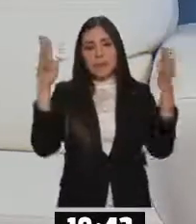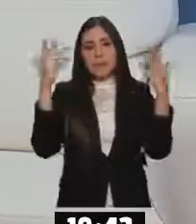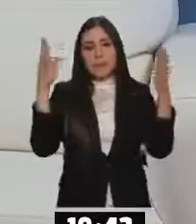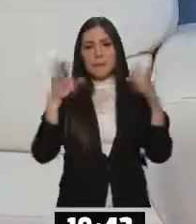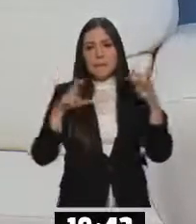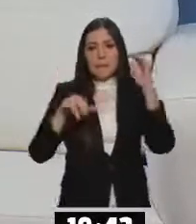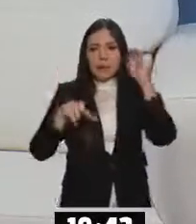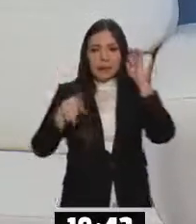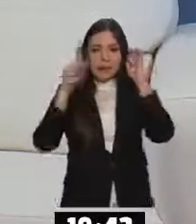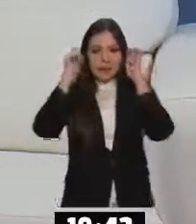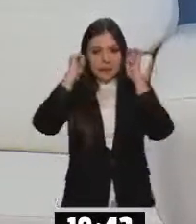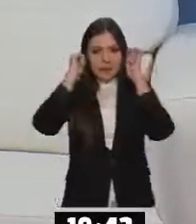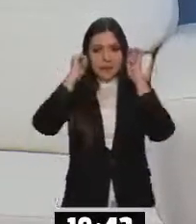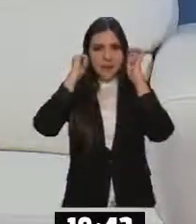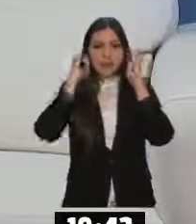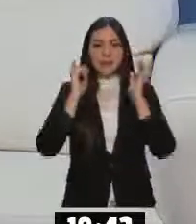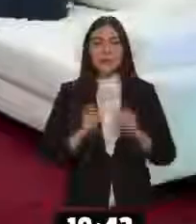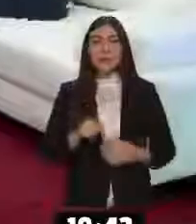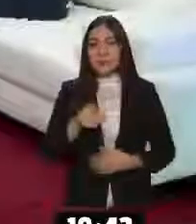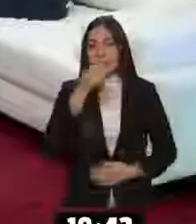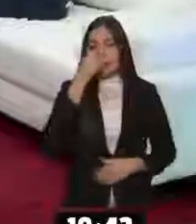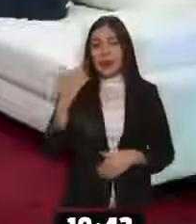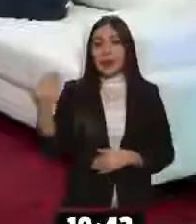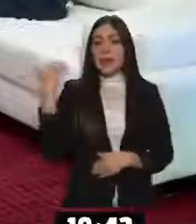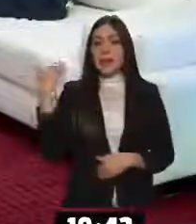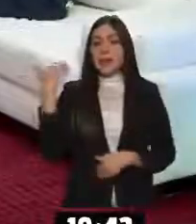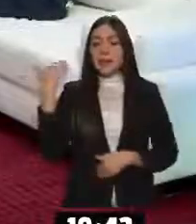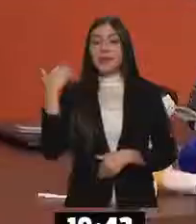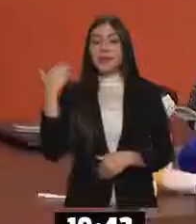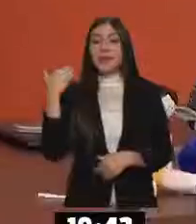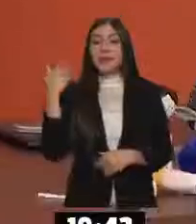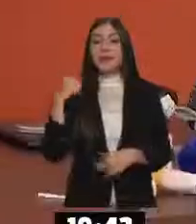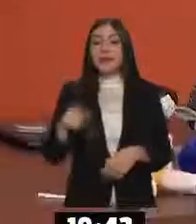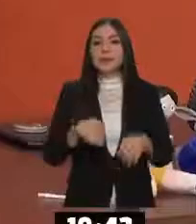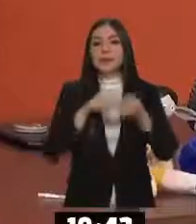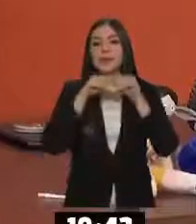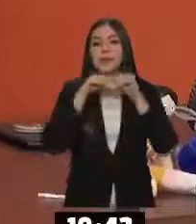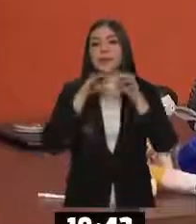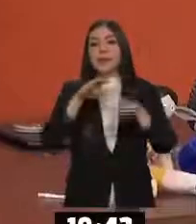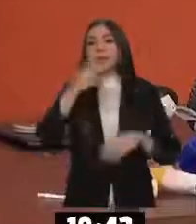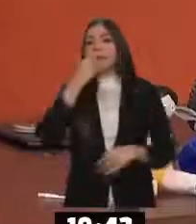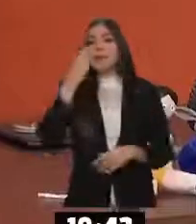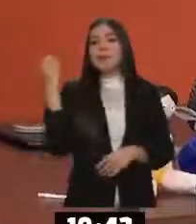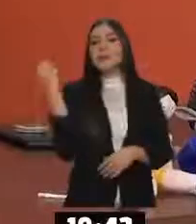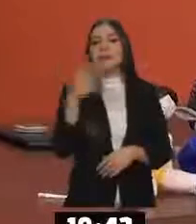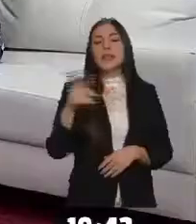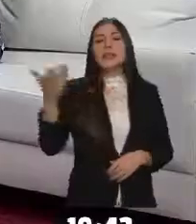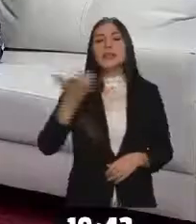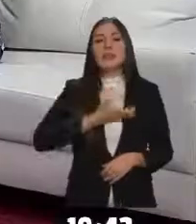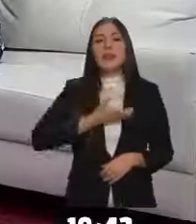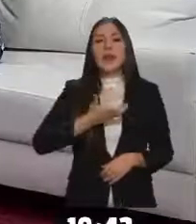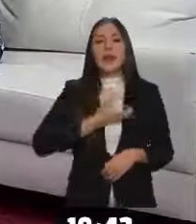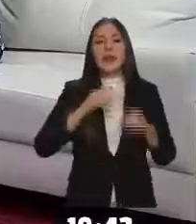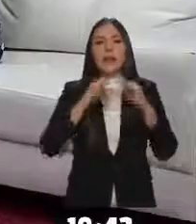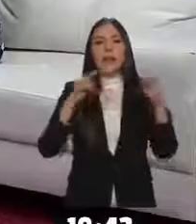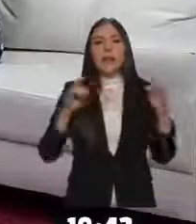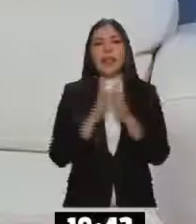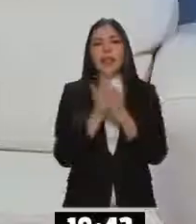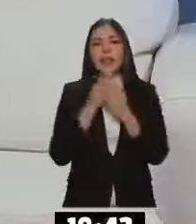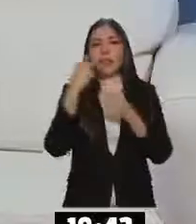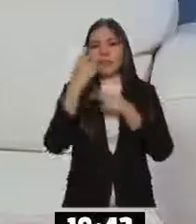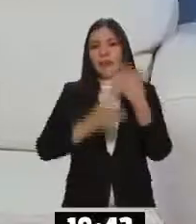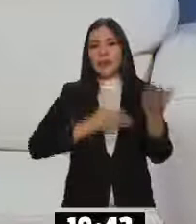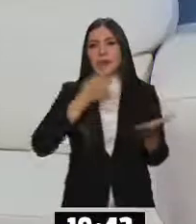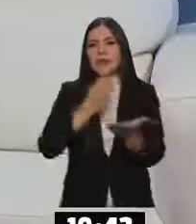Eric Mannheimer, que acaba de tener una presentación fabulosa en la fila del Zócalo. Maestro, ¿cómo está? Todo